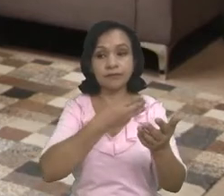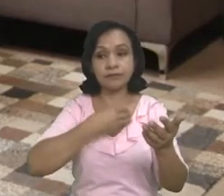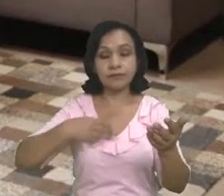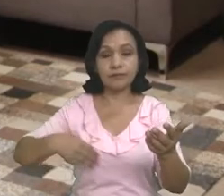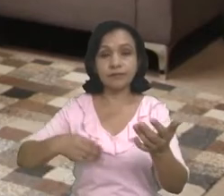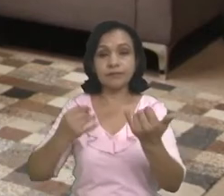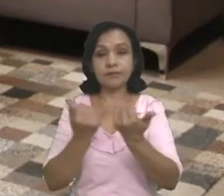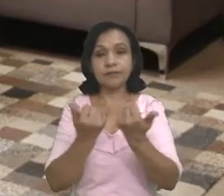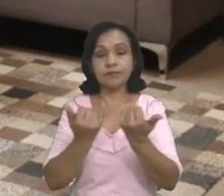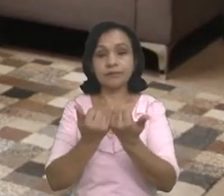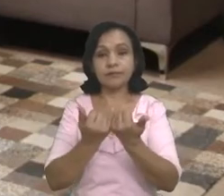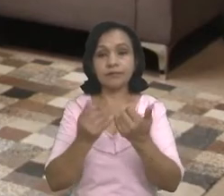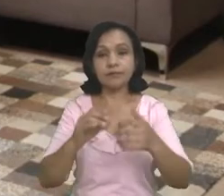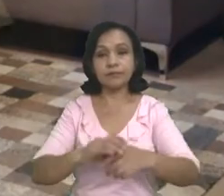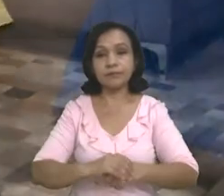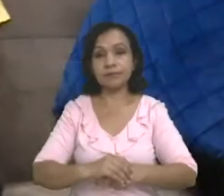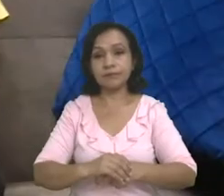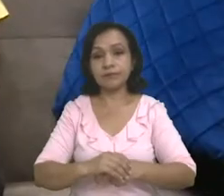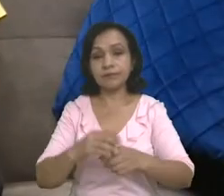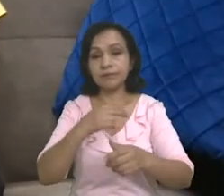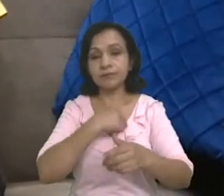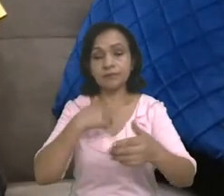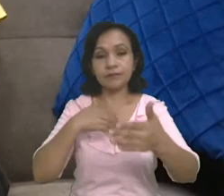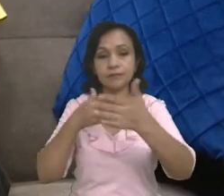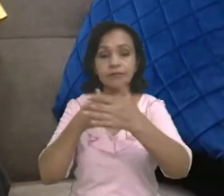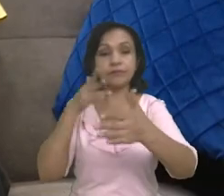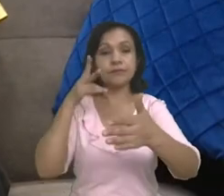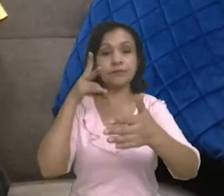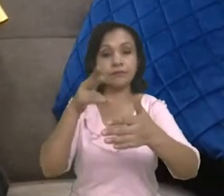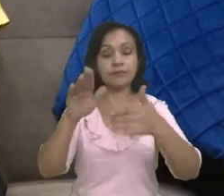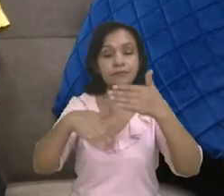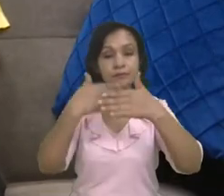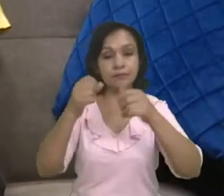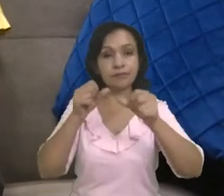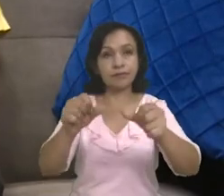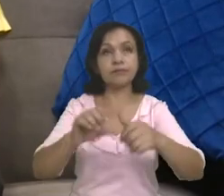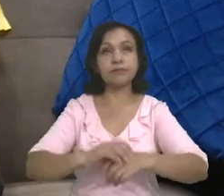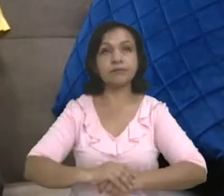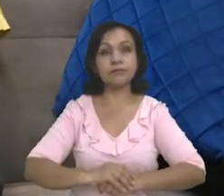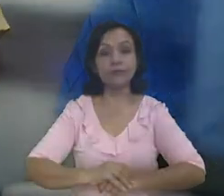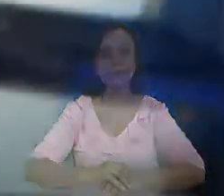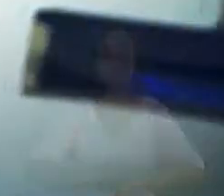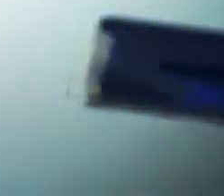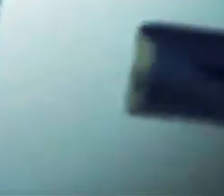acciones pertinentes de cada naciones hacemos una breve pausa y ya volvemos